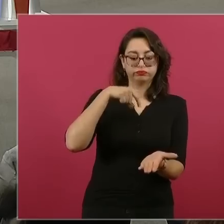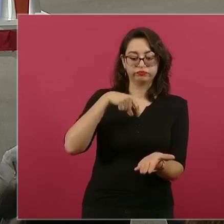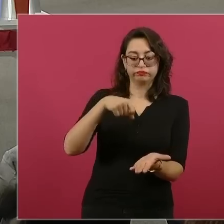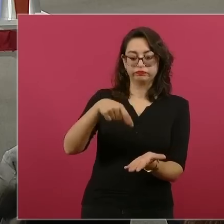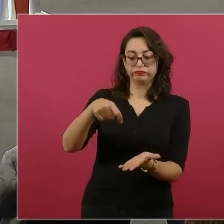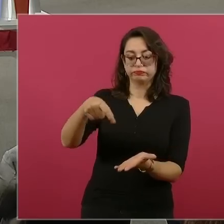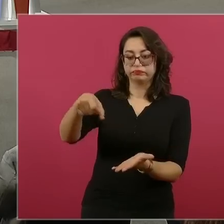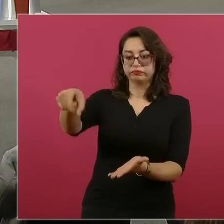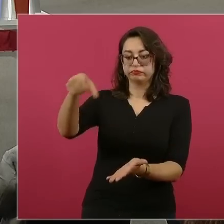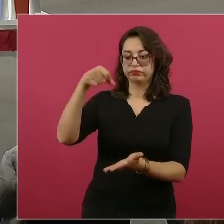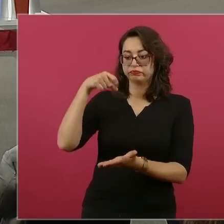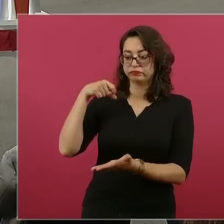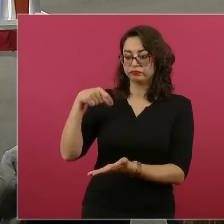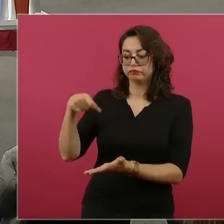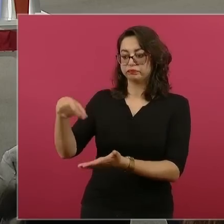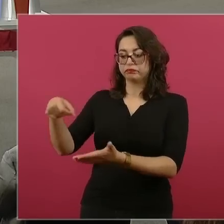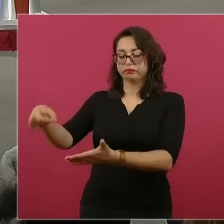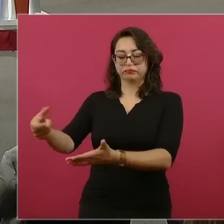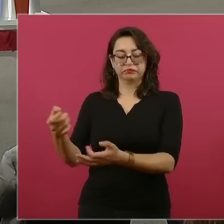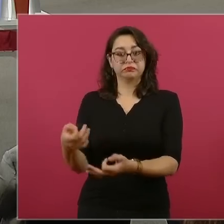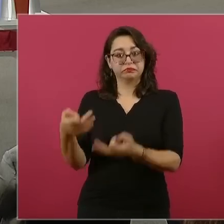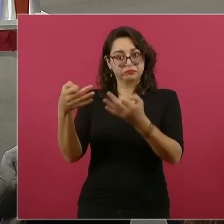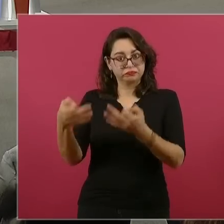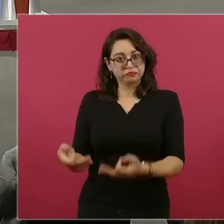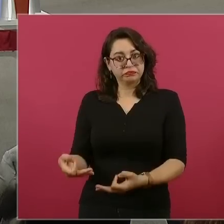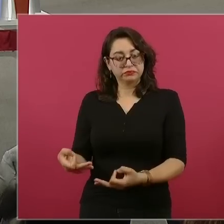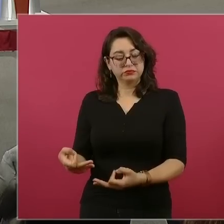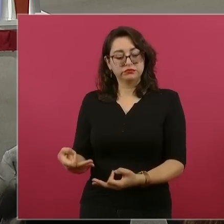sin restricciones, producirán